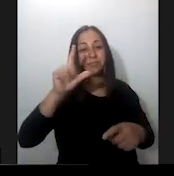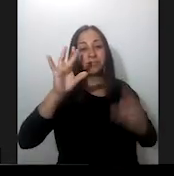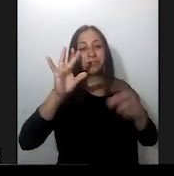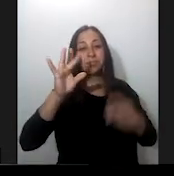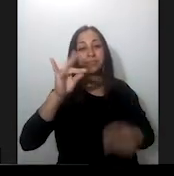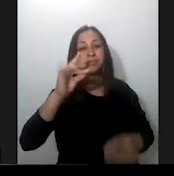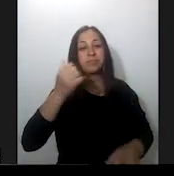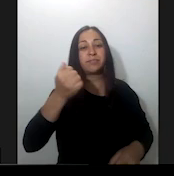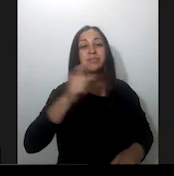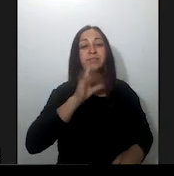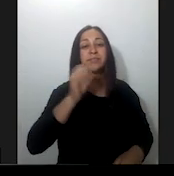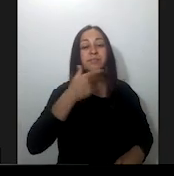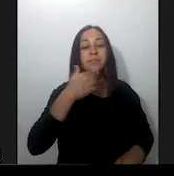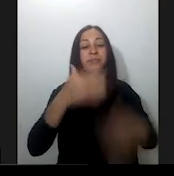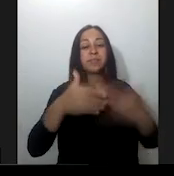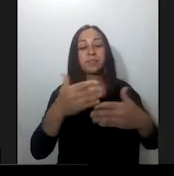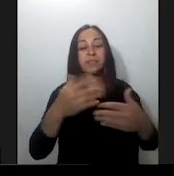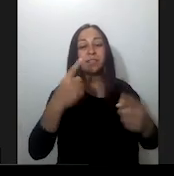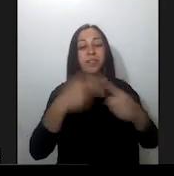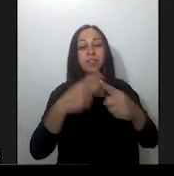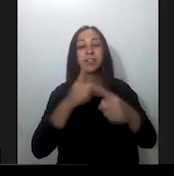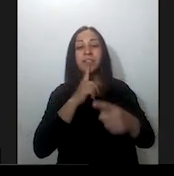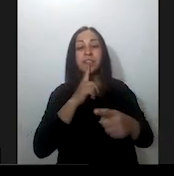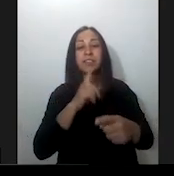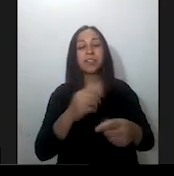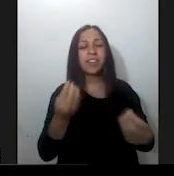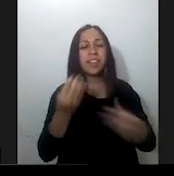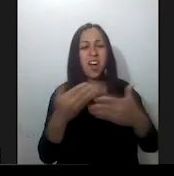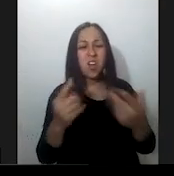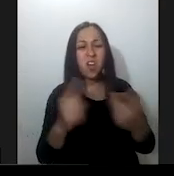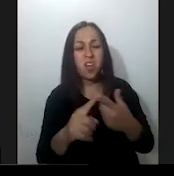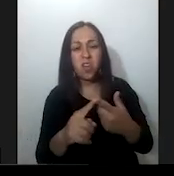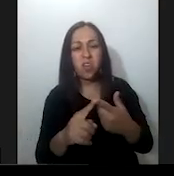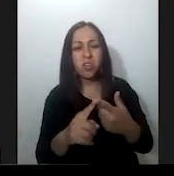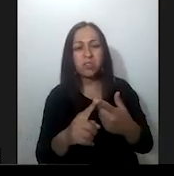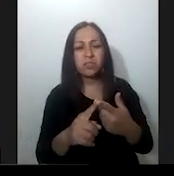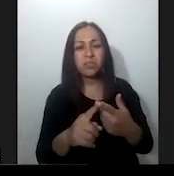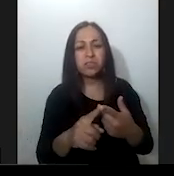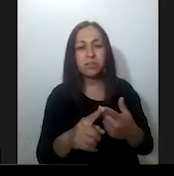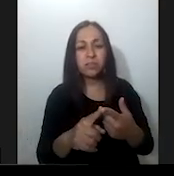Excel, datos, productos.txt. Entonces, ¿qué estoy haciendo acá?